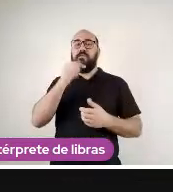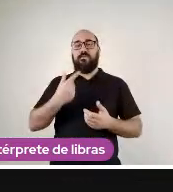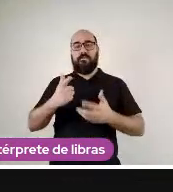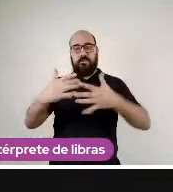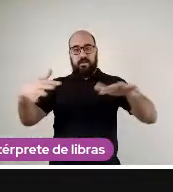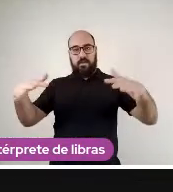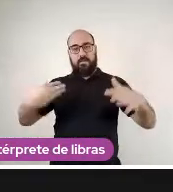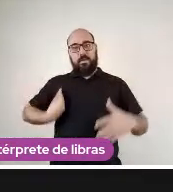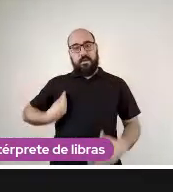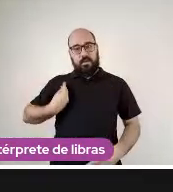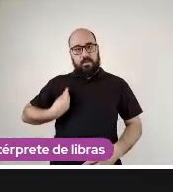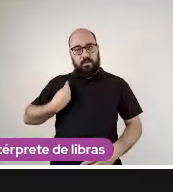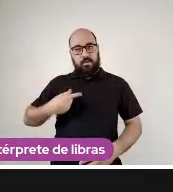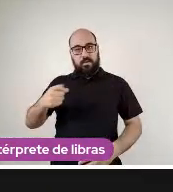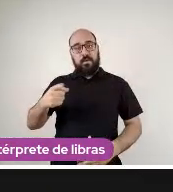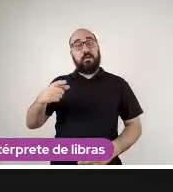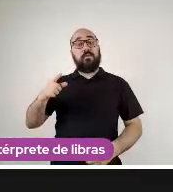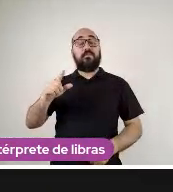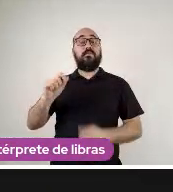número 14.